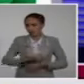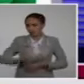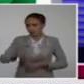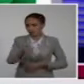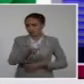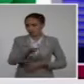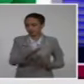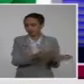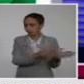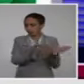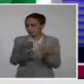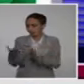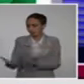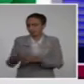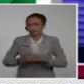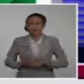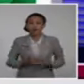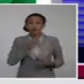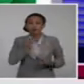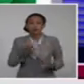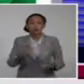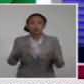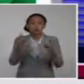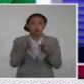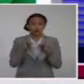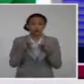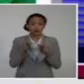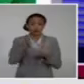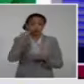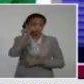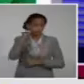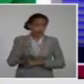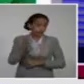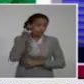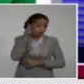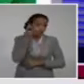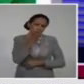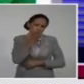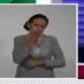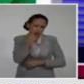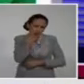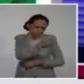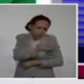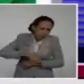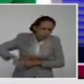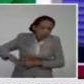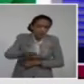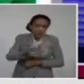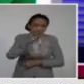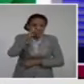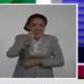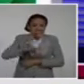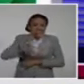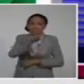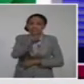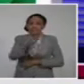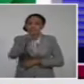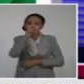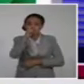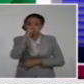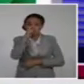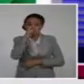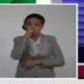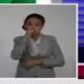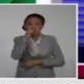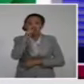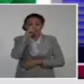fallece una paciente, creo que conocida de nuestra población, una niña de 13 años de edad,